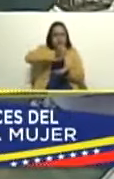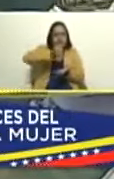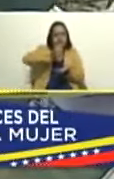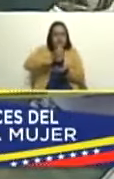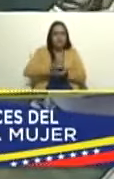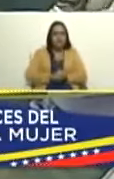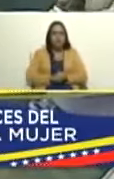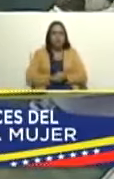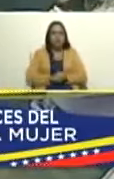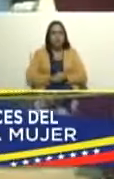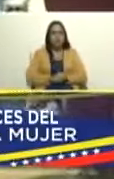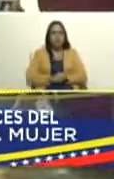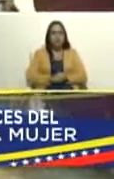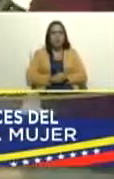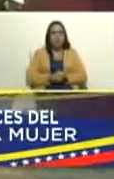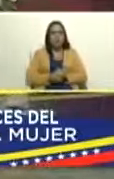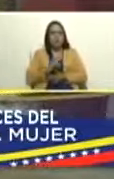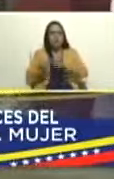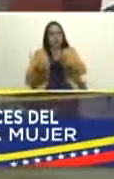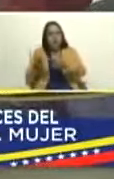viene Amparo.